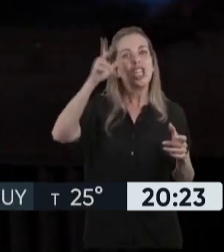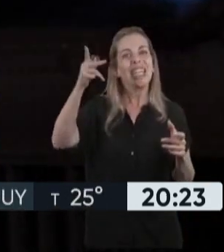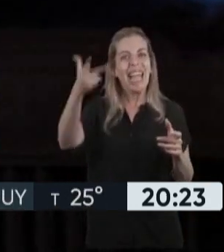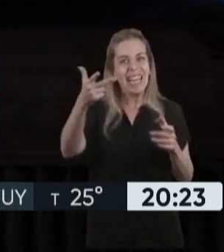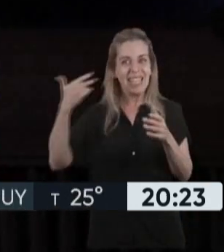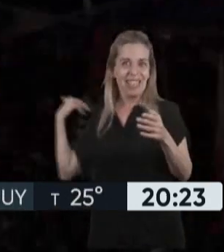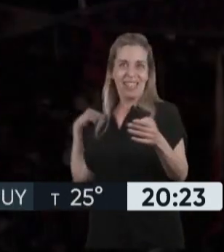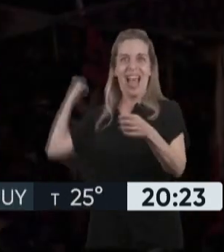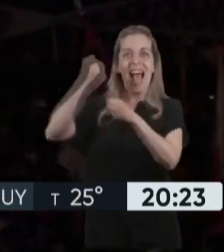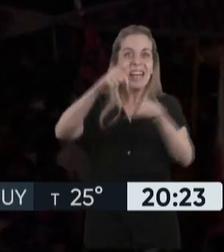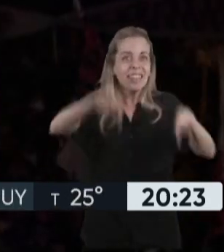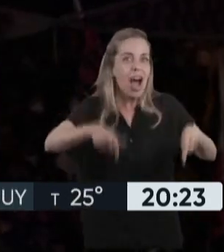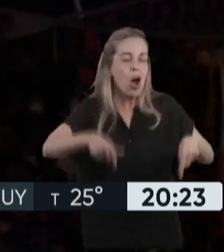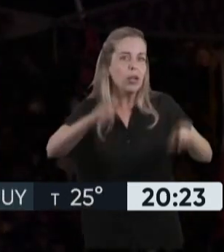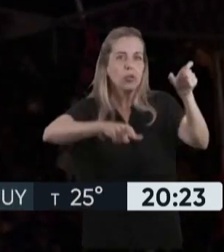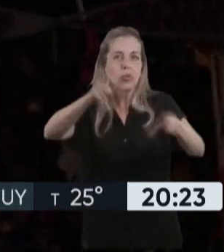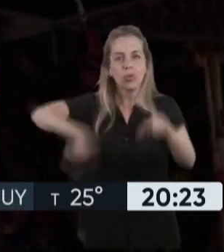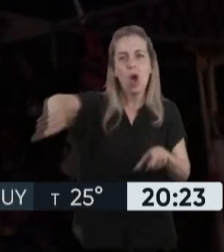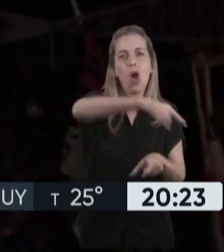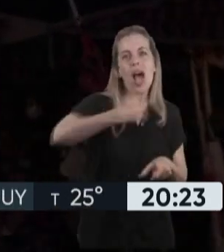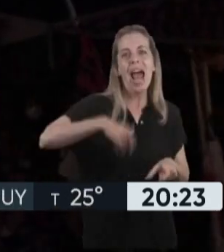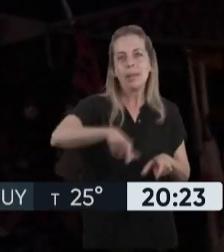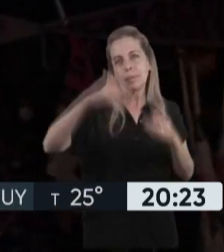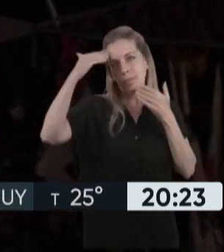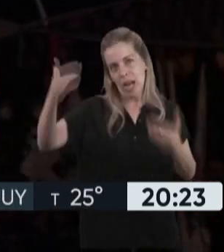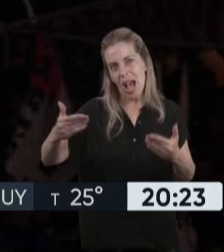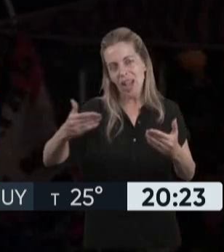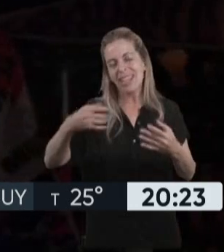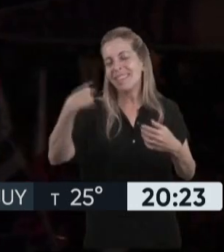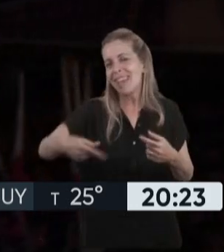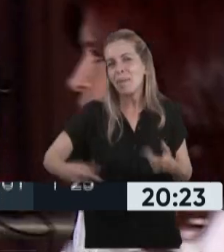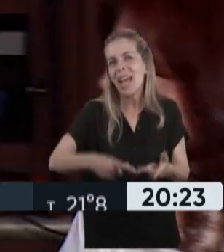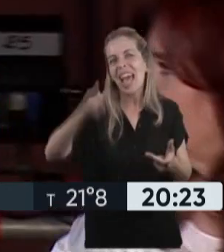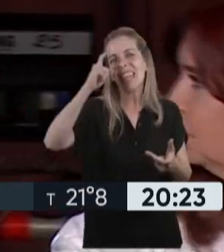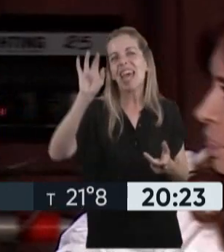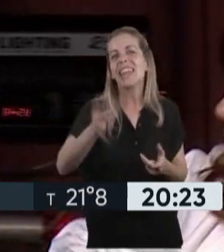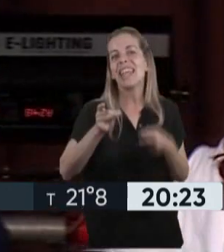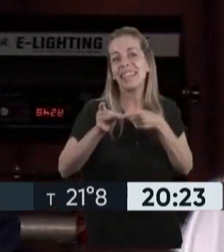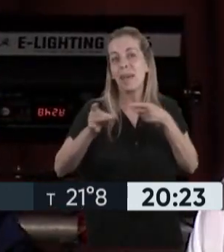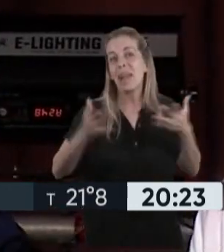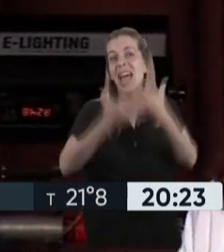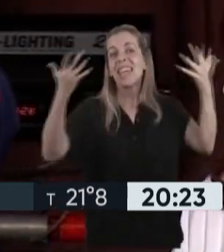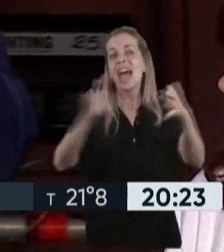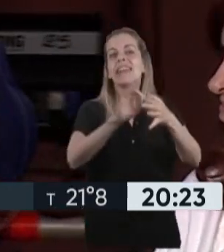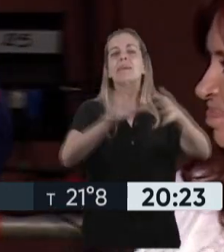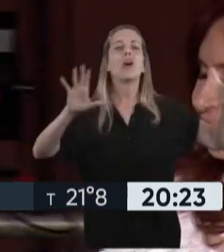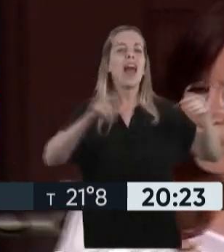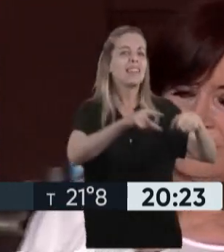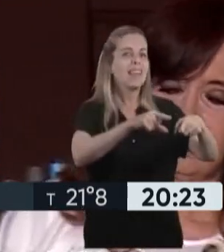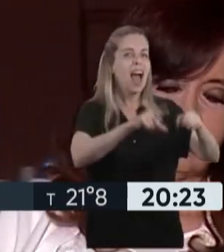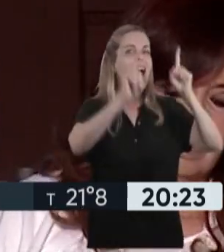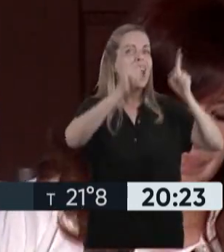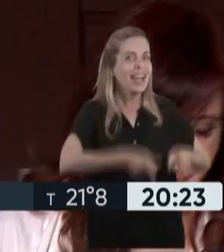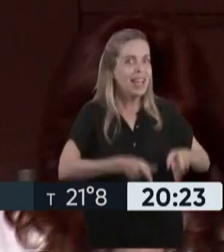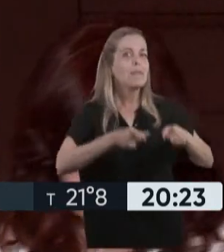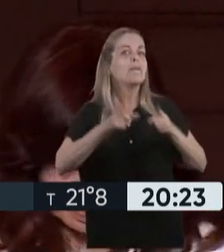día, los argentinos recordamos los días 10 de diciembre como los días de la democracia, que son también